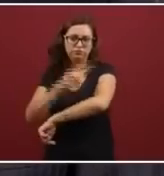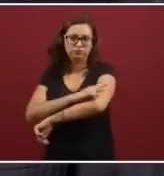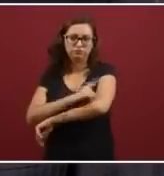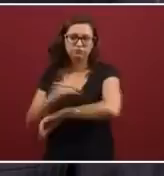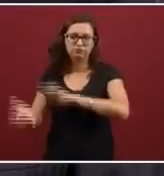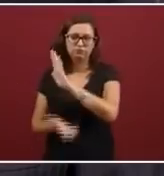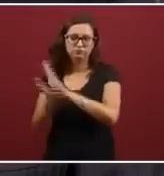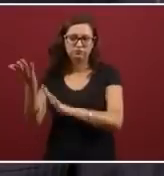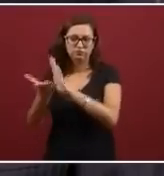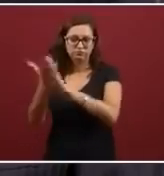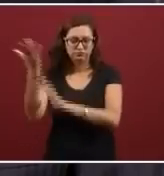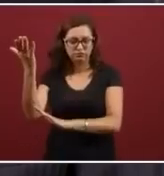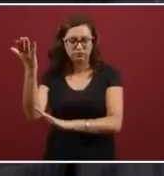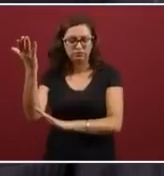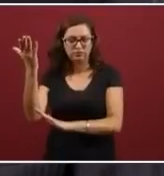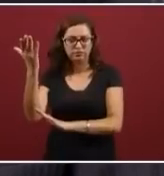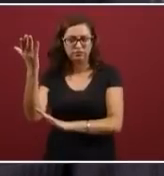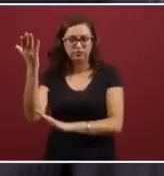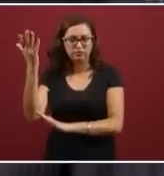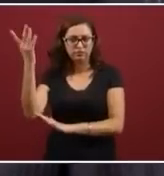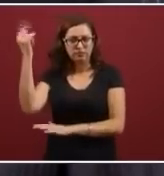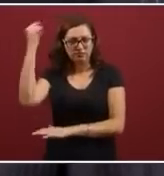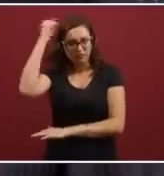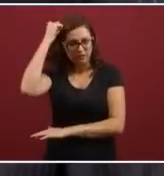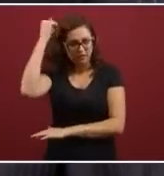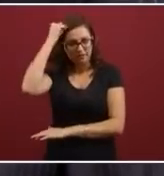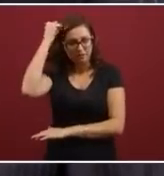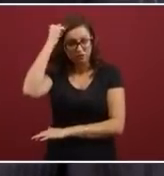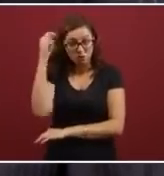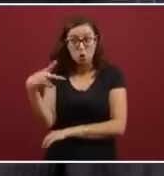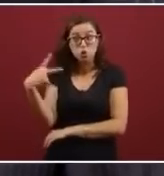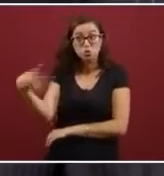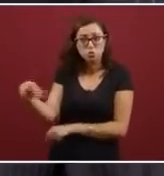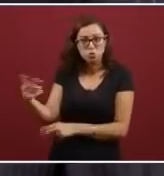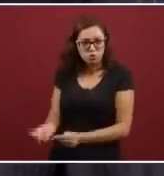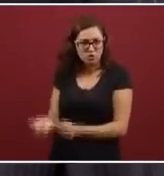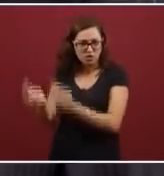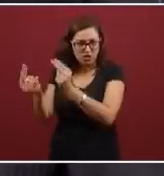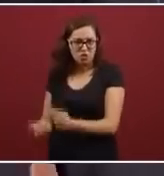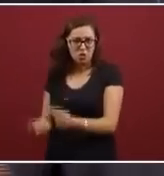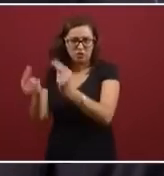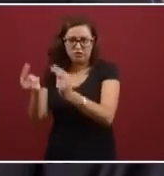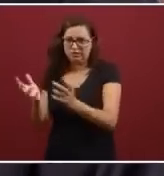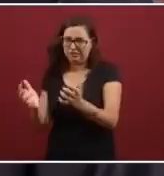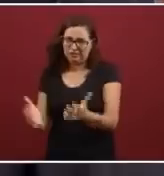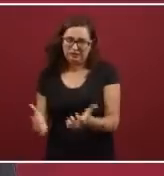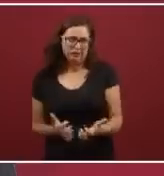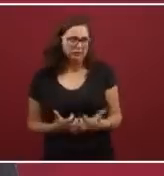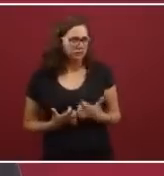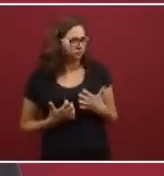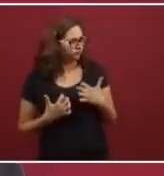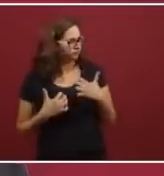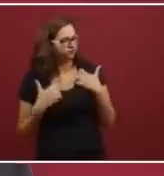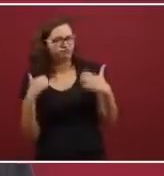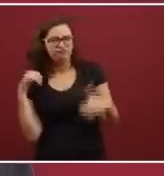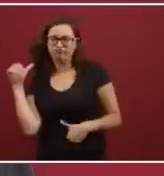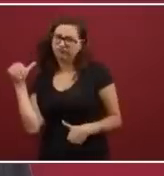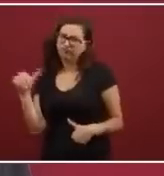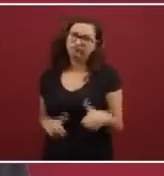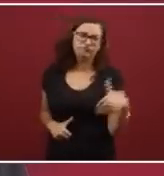del aeropuerto en el lago de texcoco están inconformes